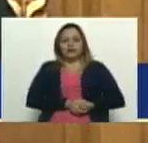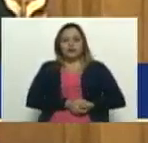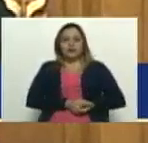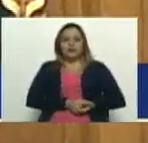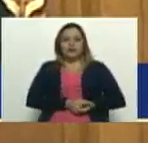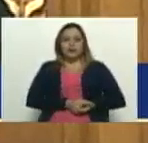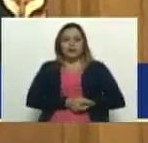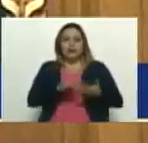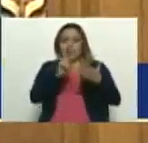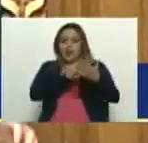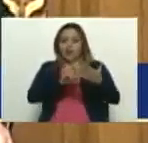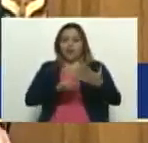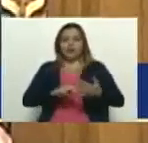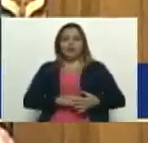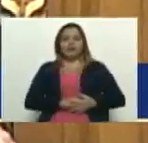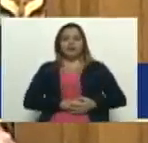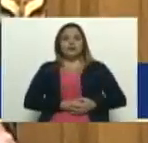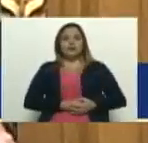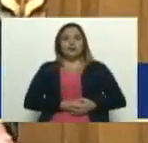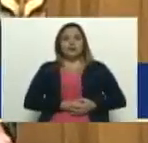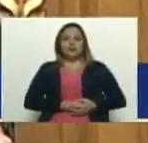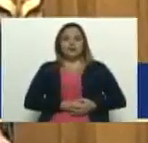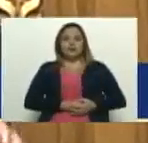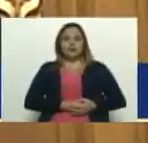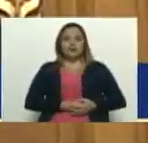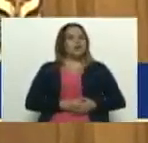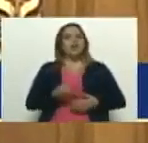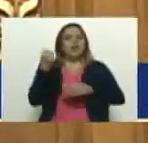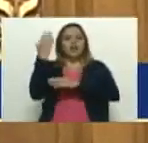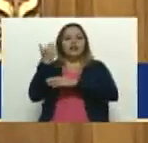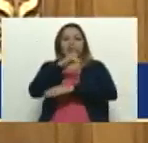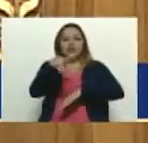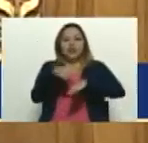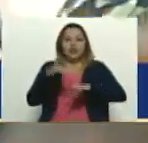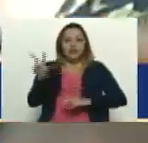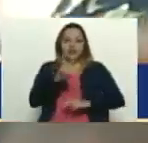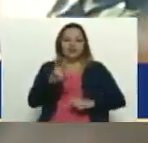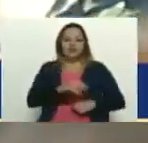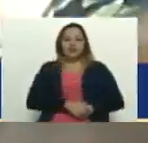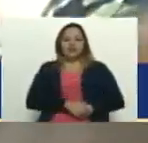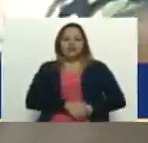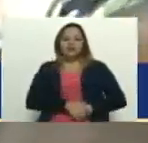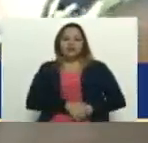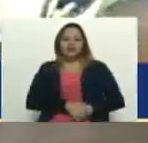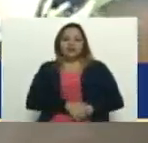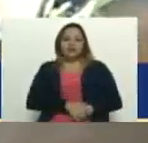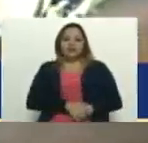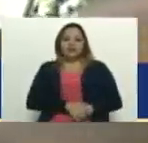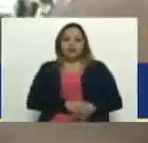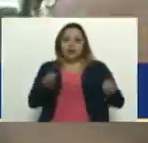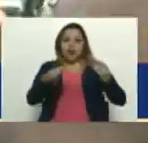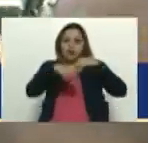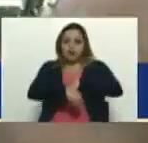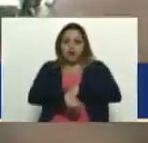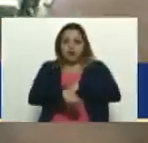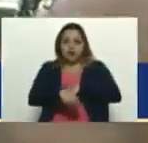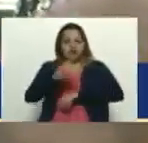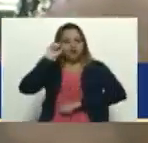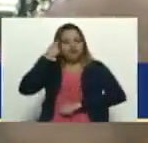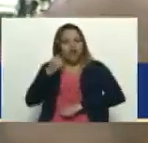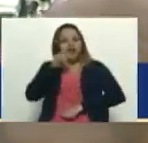Leo: Asamblea Nacional de la República Bolivariana de Venezuela. Acuerdo en conmemoración